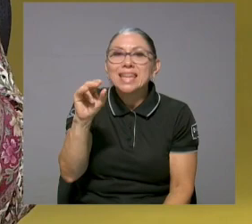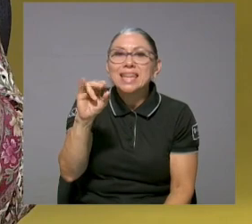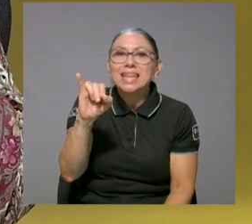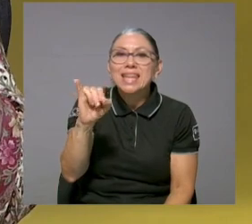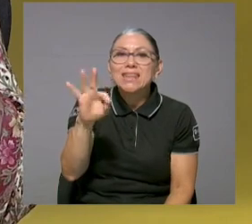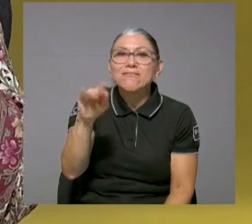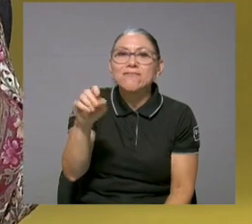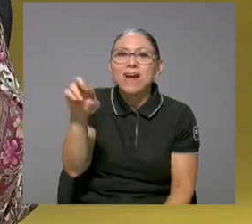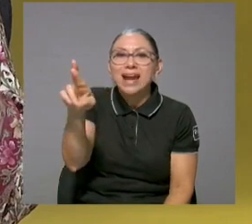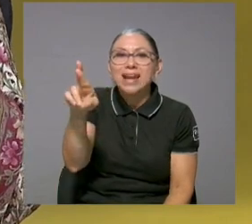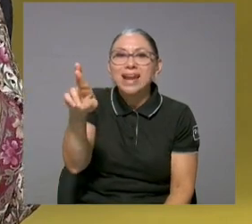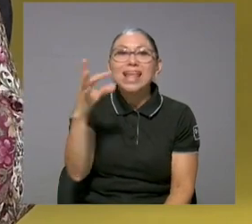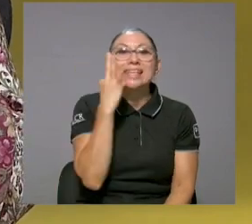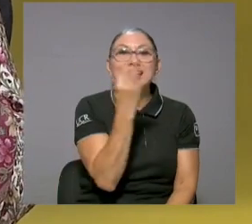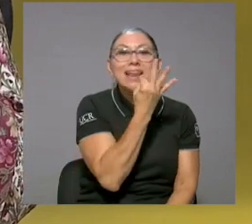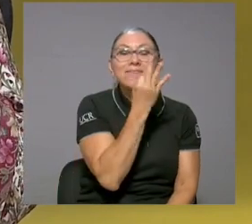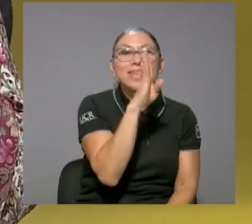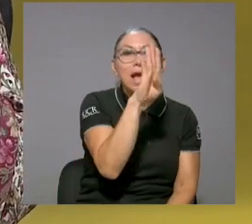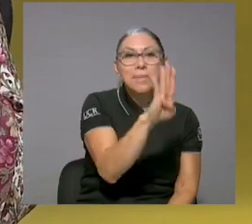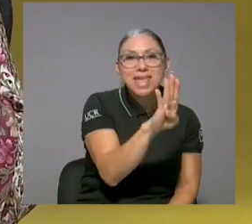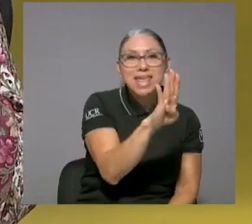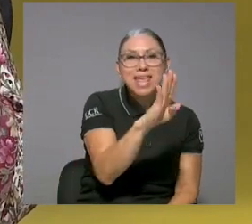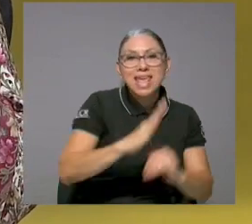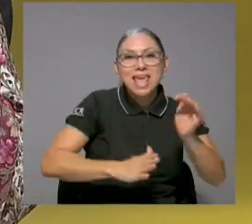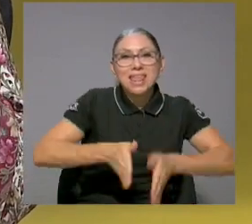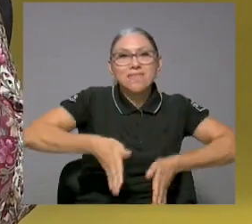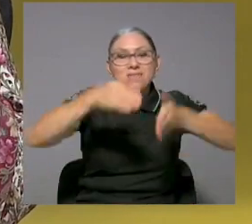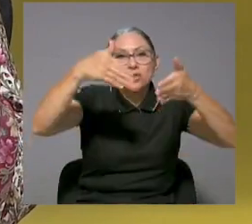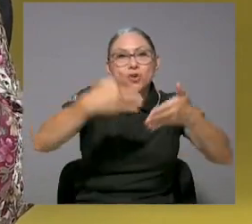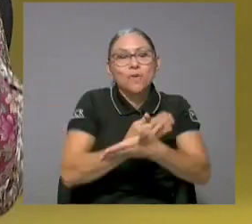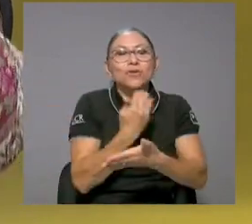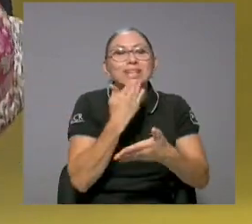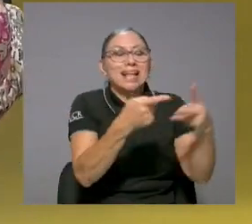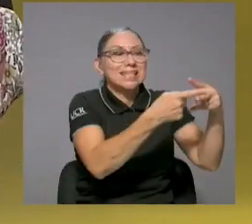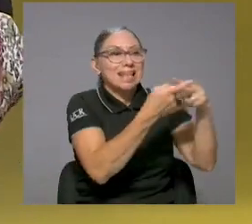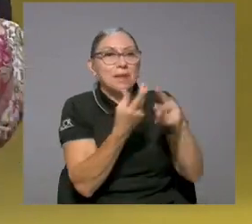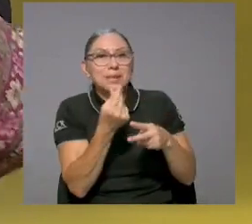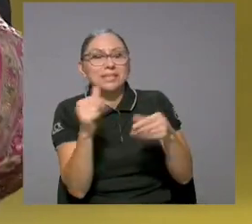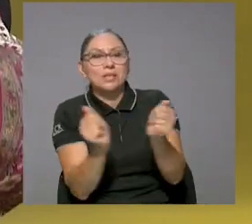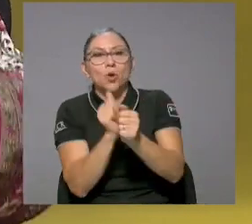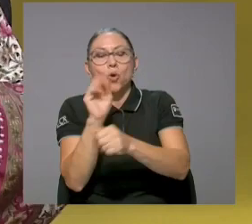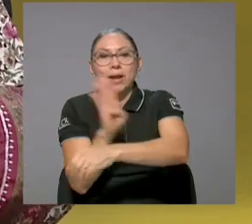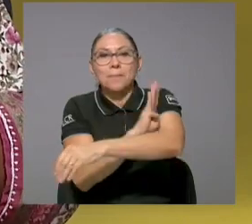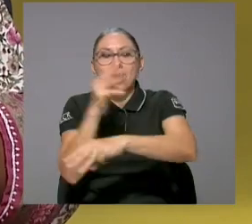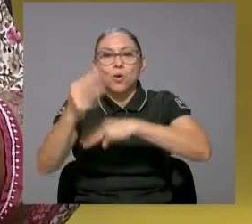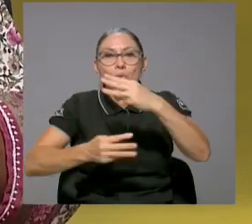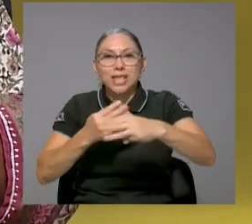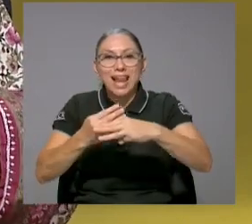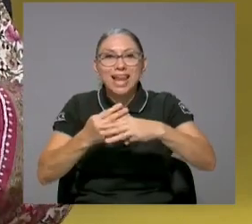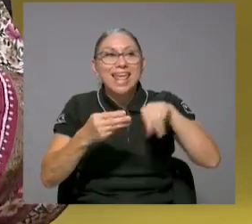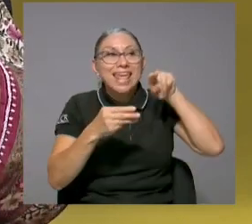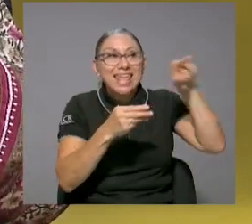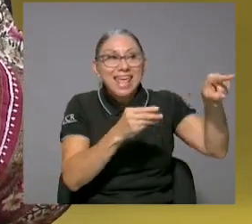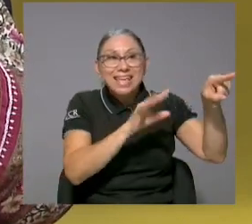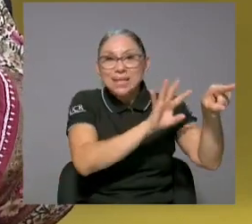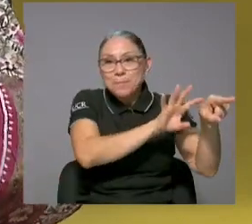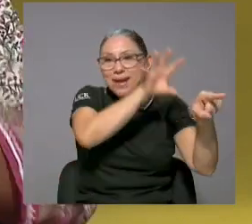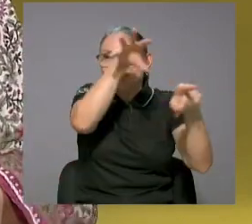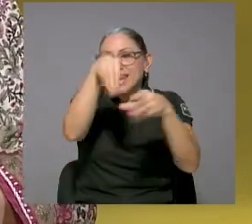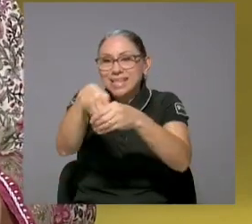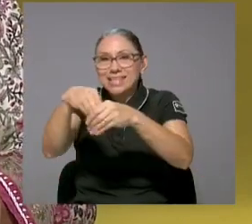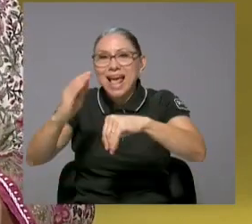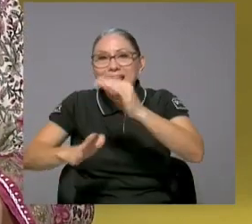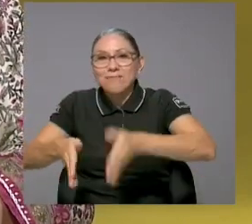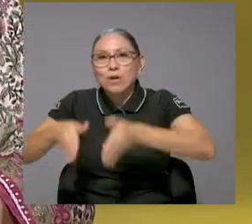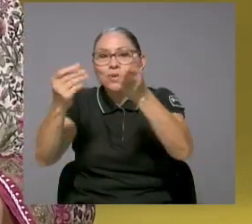edificio nuevo pues es precisamente gracias al empréstito con el Banco Mundial, que a su vez pertenece a la Facultad de Farmacia, que el año